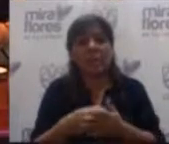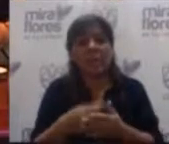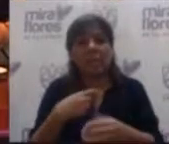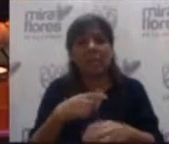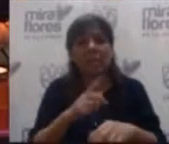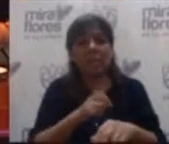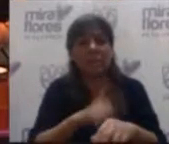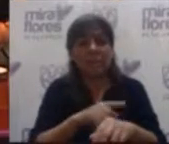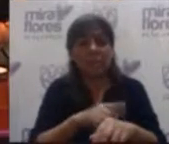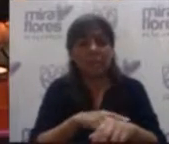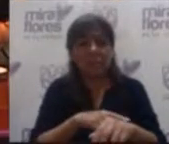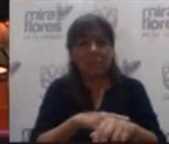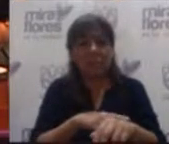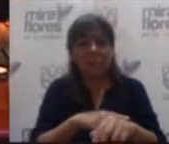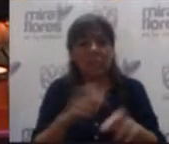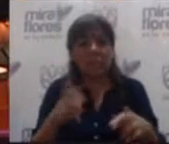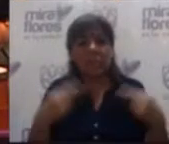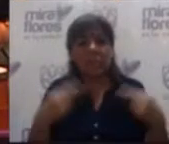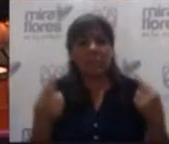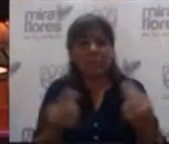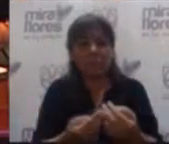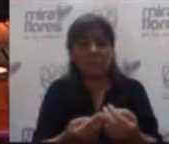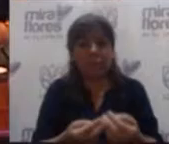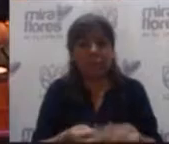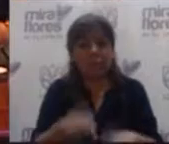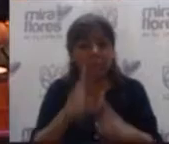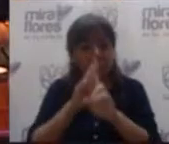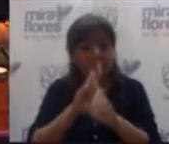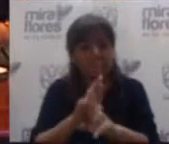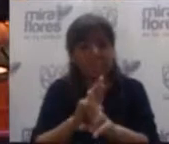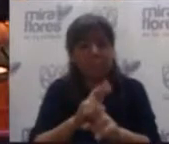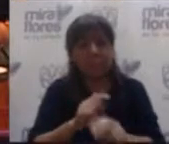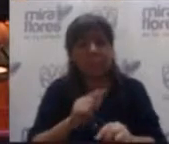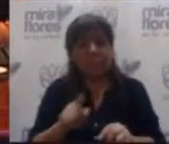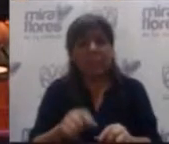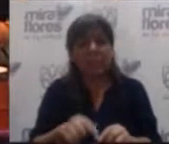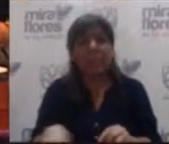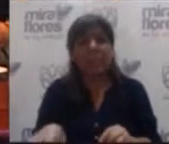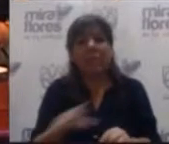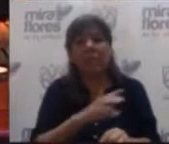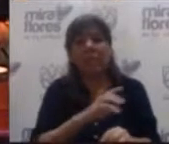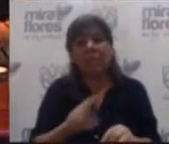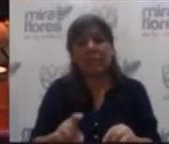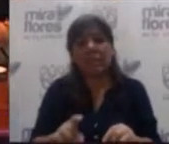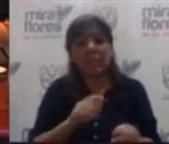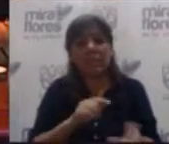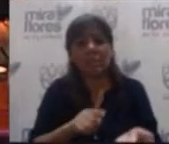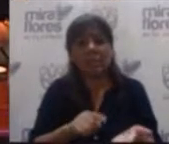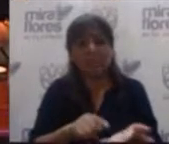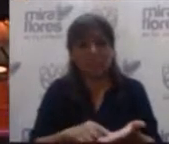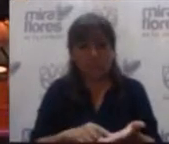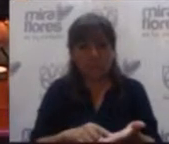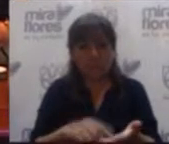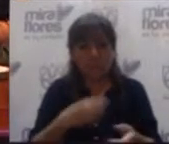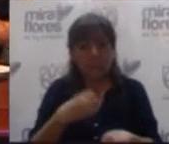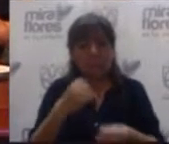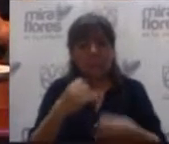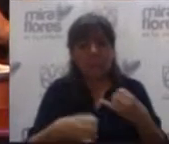evento internacional. Respetuosamente, Liz Bronder, director de Latin America and the Caribbean